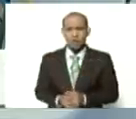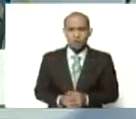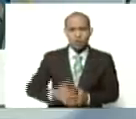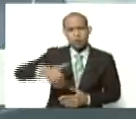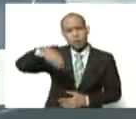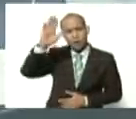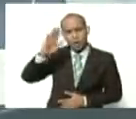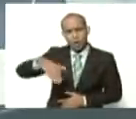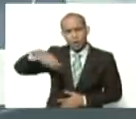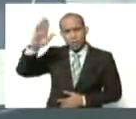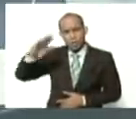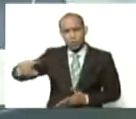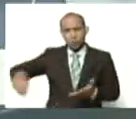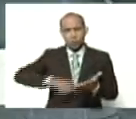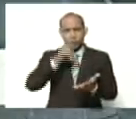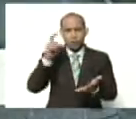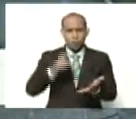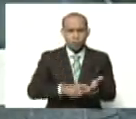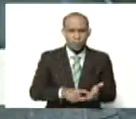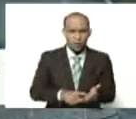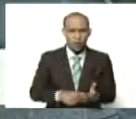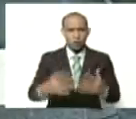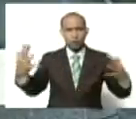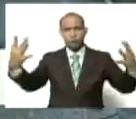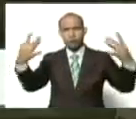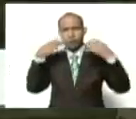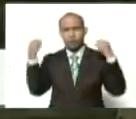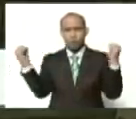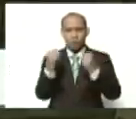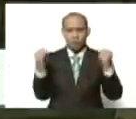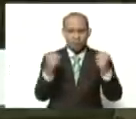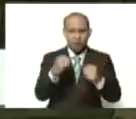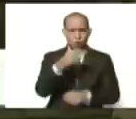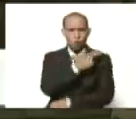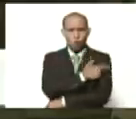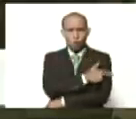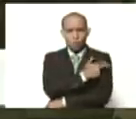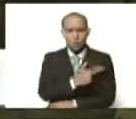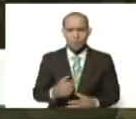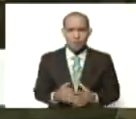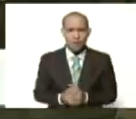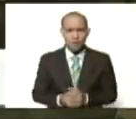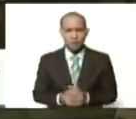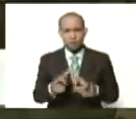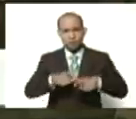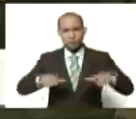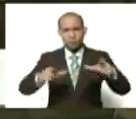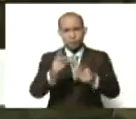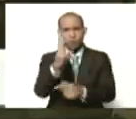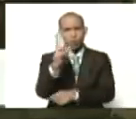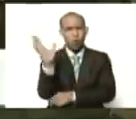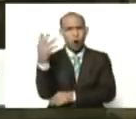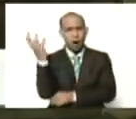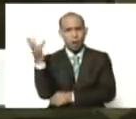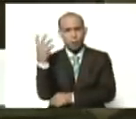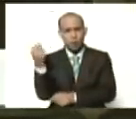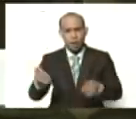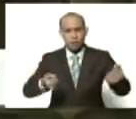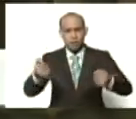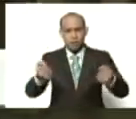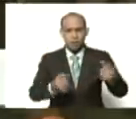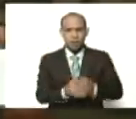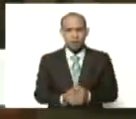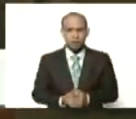pintura epóxica, la climatización del hospital y la recuperación de dos ambulancias. Ahora con usted, el